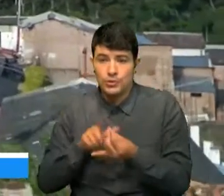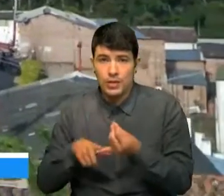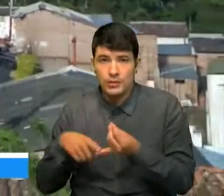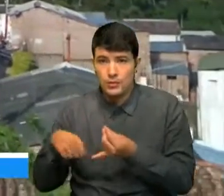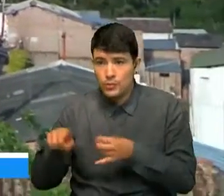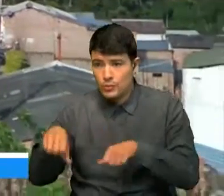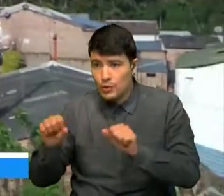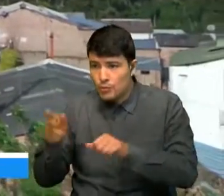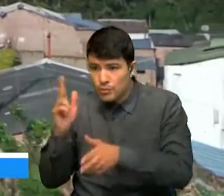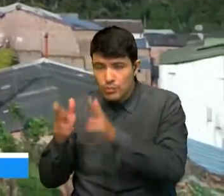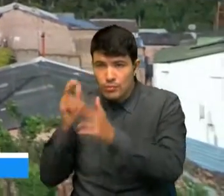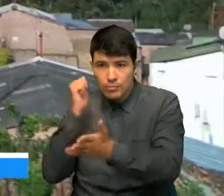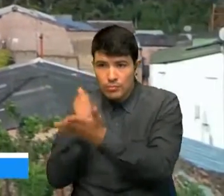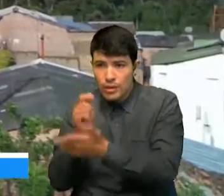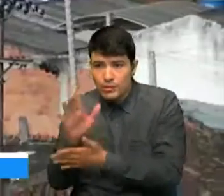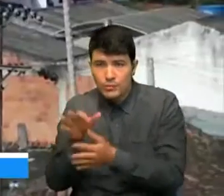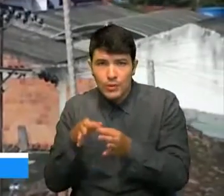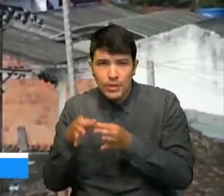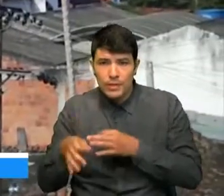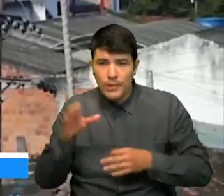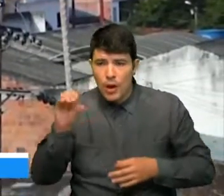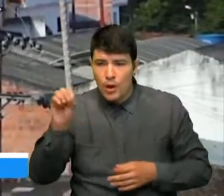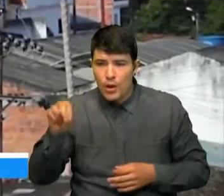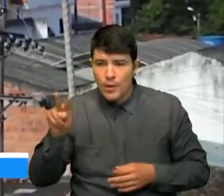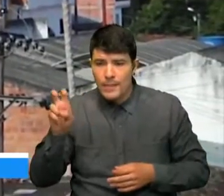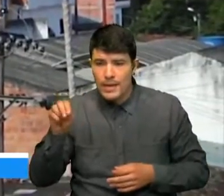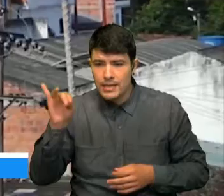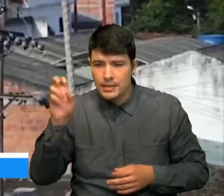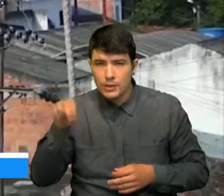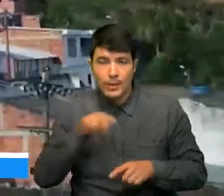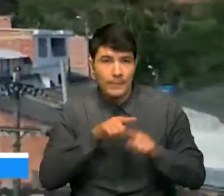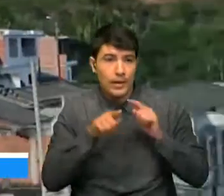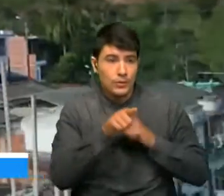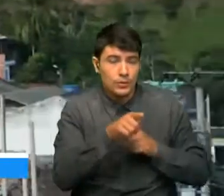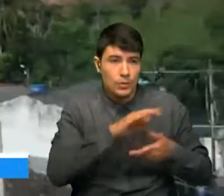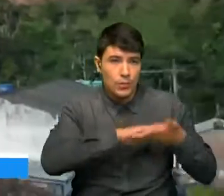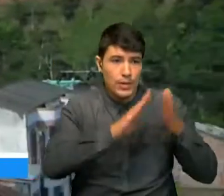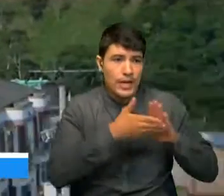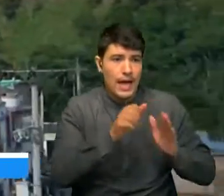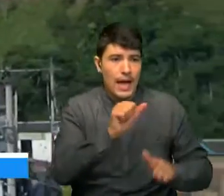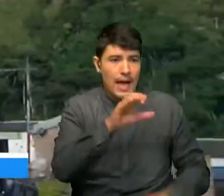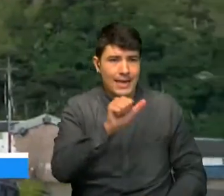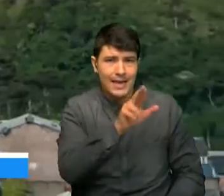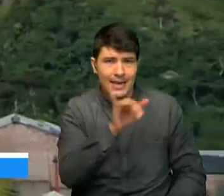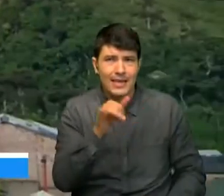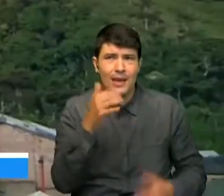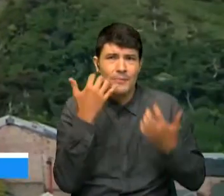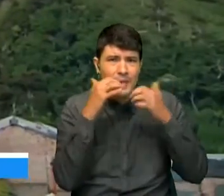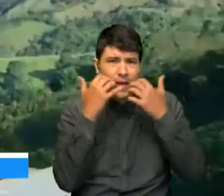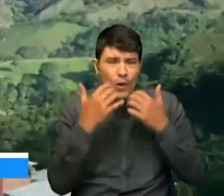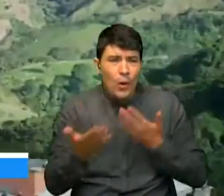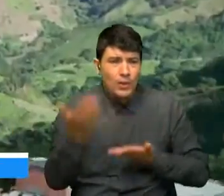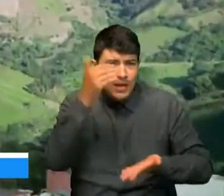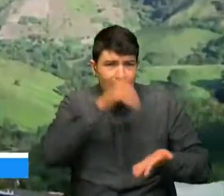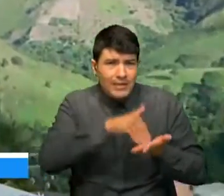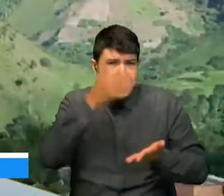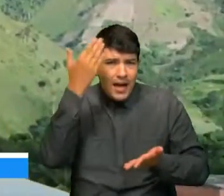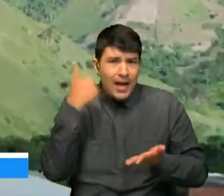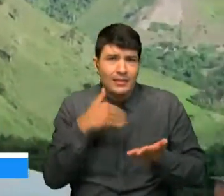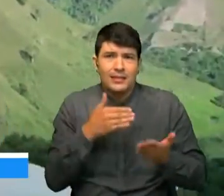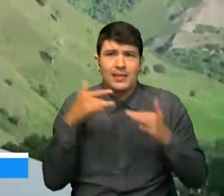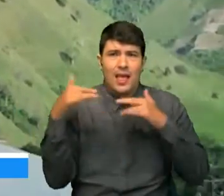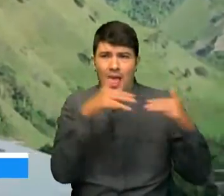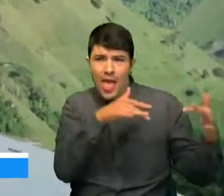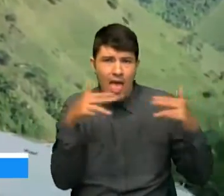han registrado recientemente tiene a Convención como protagonista, la comunidad de Acarí teme que la violencia regrese a su territorio, que fue el más afectado por el conflicto